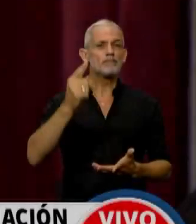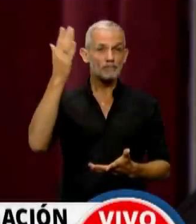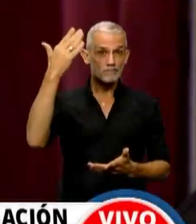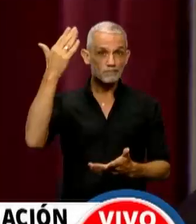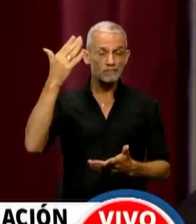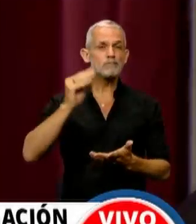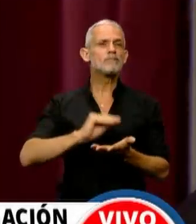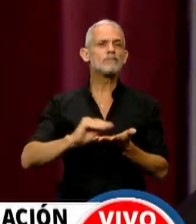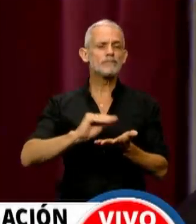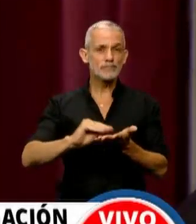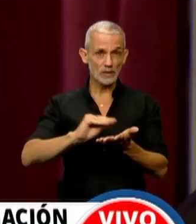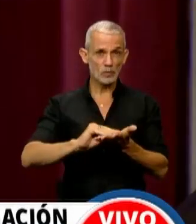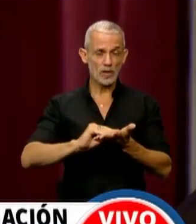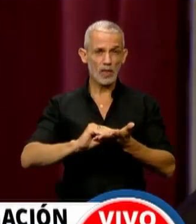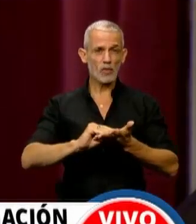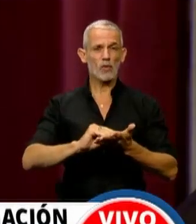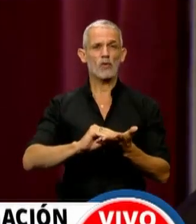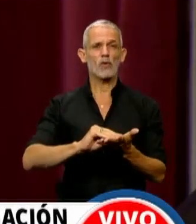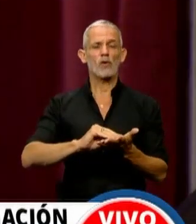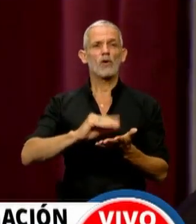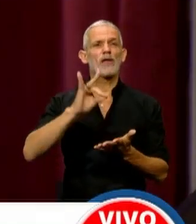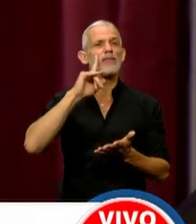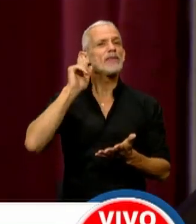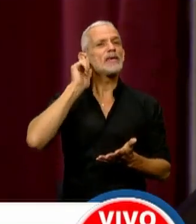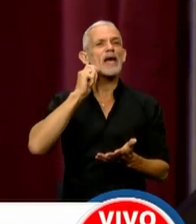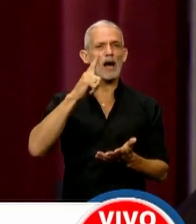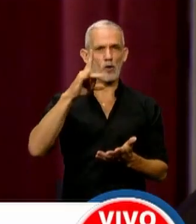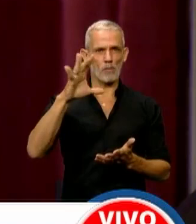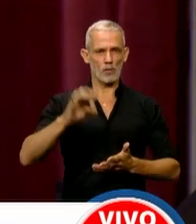En el uso de la palabra, el diputado Di Giacomo.